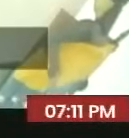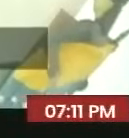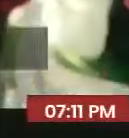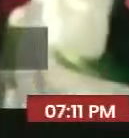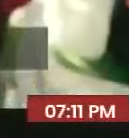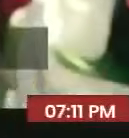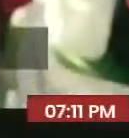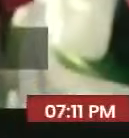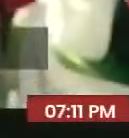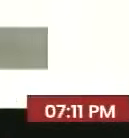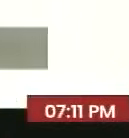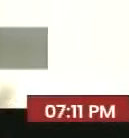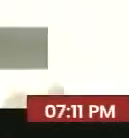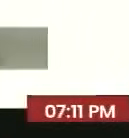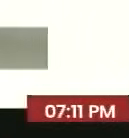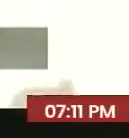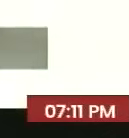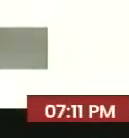Venezuela!